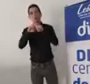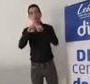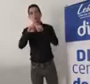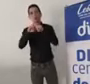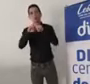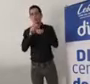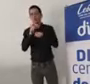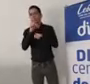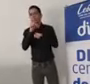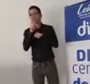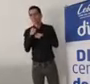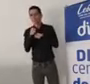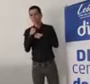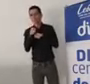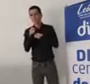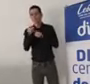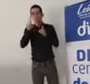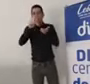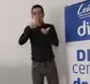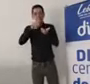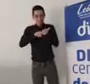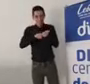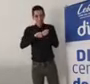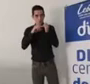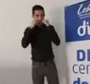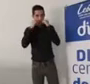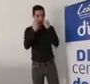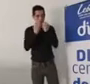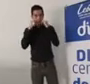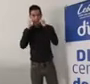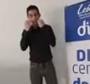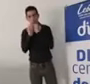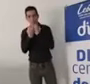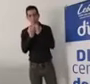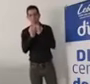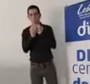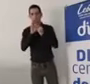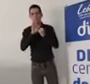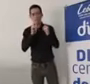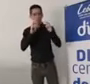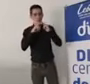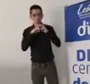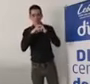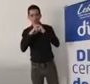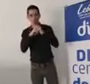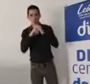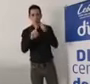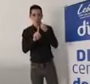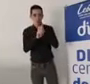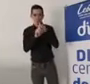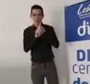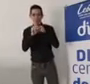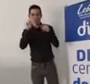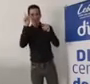unas violencias estructurales que invalidan o niegan la existencia del otro solo porque es distinto. Eso también es fácil reconciliación.